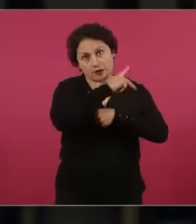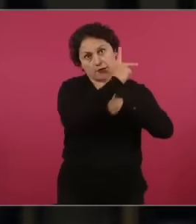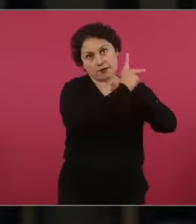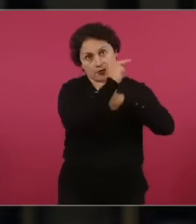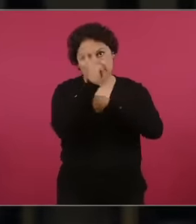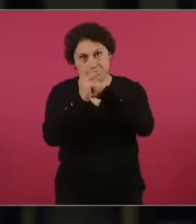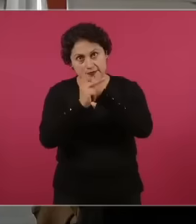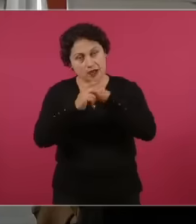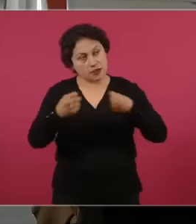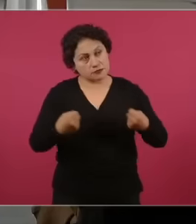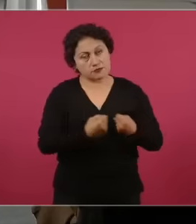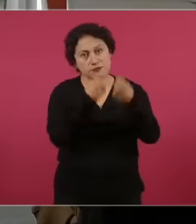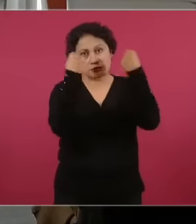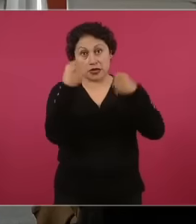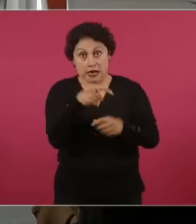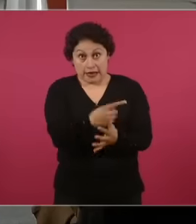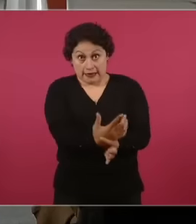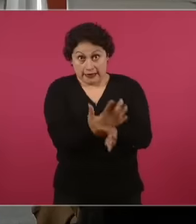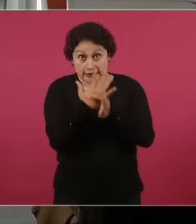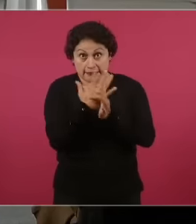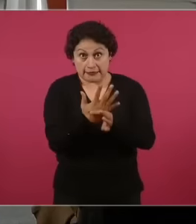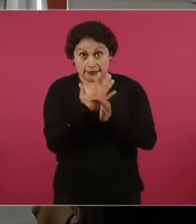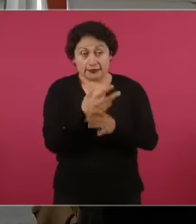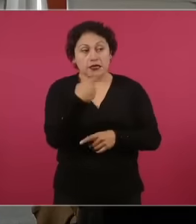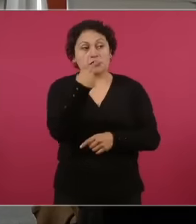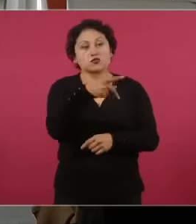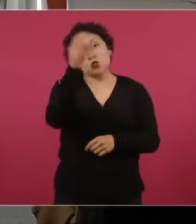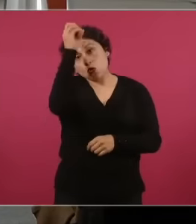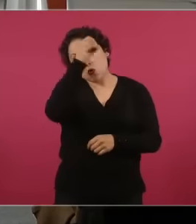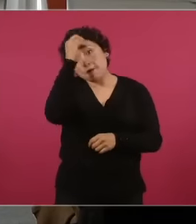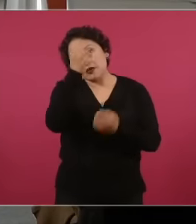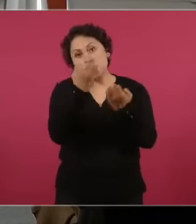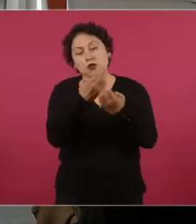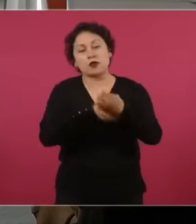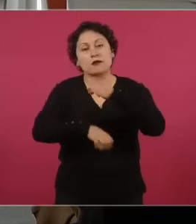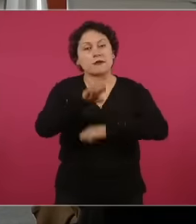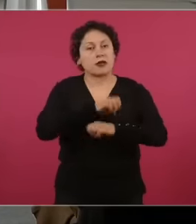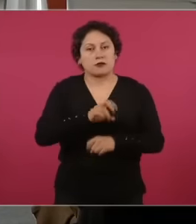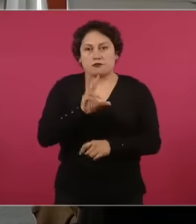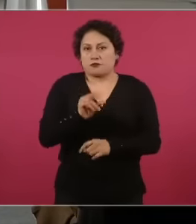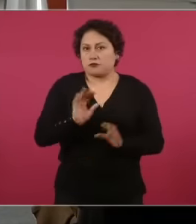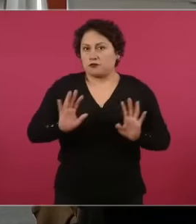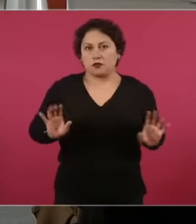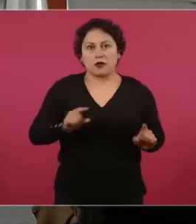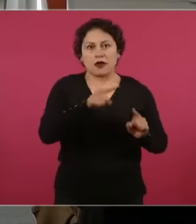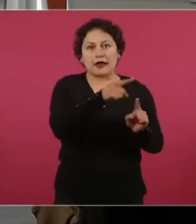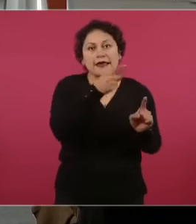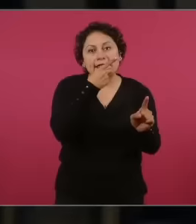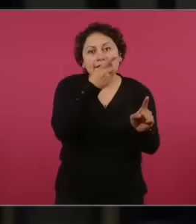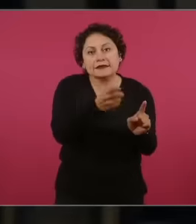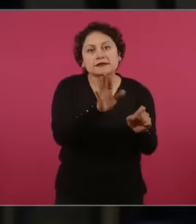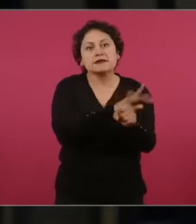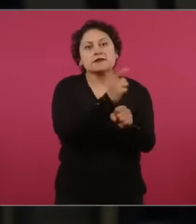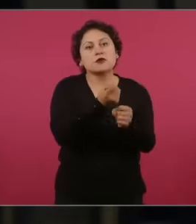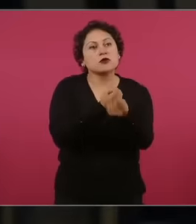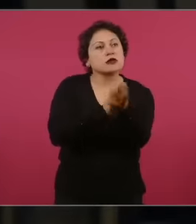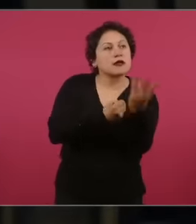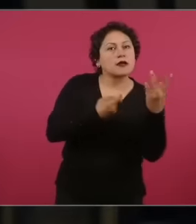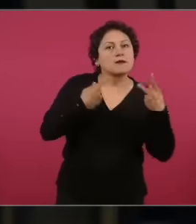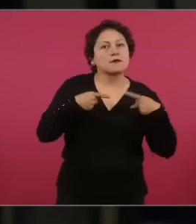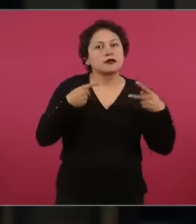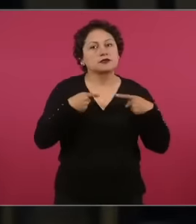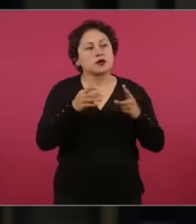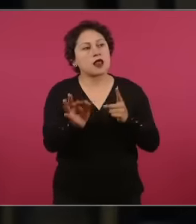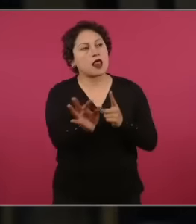él asegura que no lo menciona como embajador, sino por todas las preocupaciones que le han llegado de personas que sí quieren algo mucho mejor